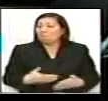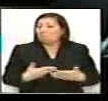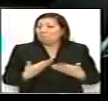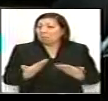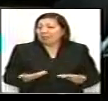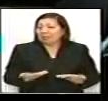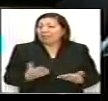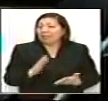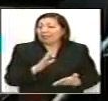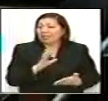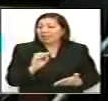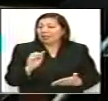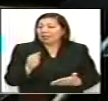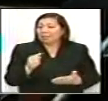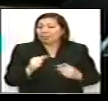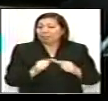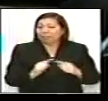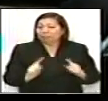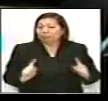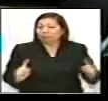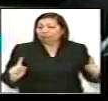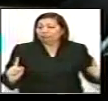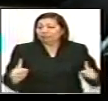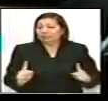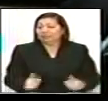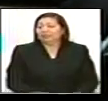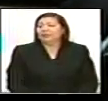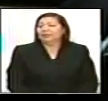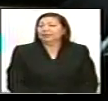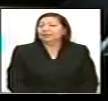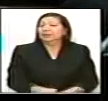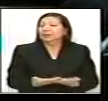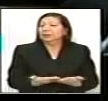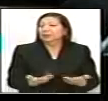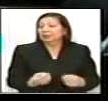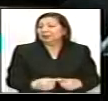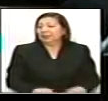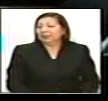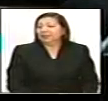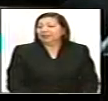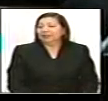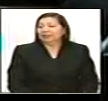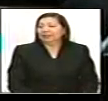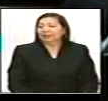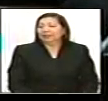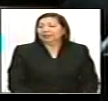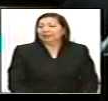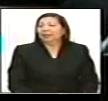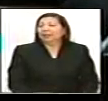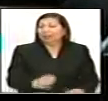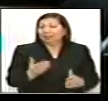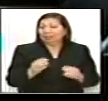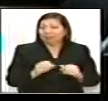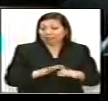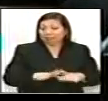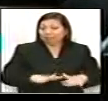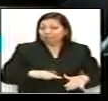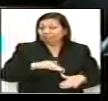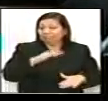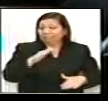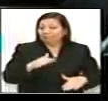unas 500,000 hectáreas más o menos en las mismas condiciones, ¿no? Nosotros el terreno quebrado es